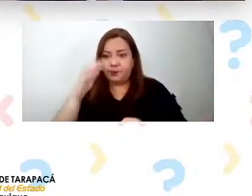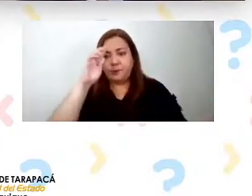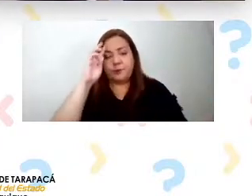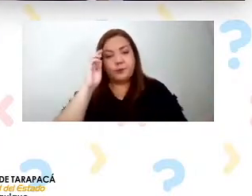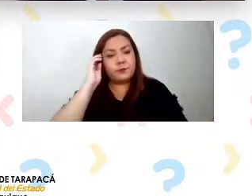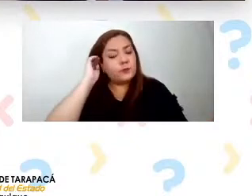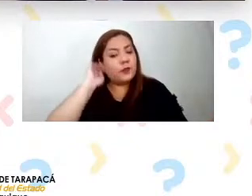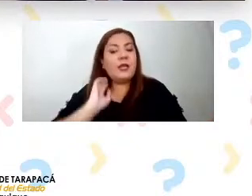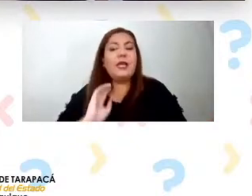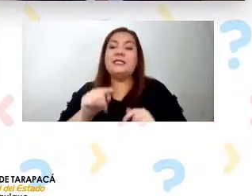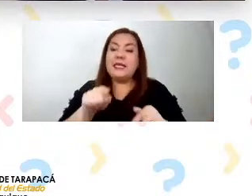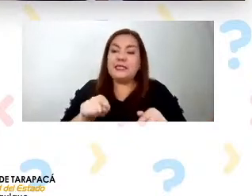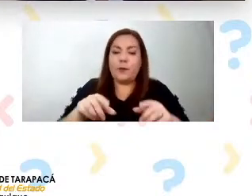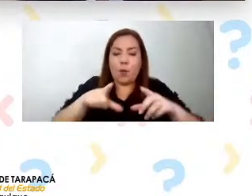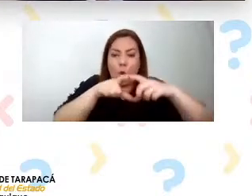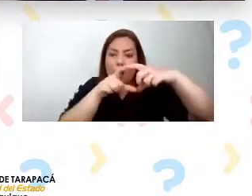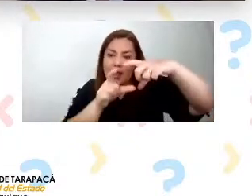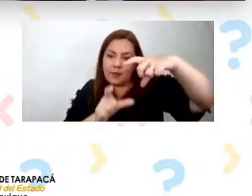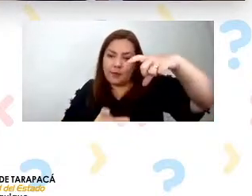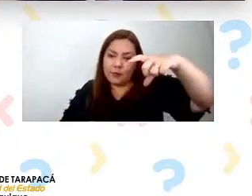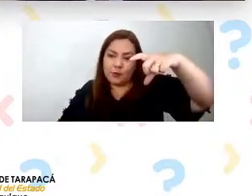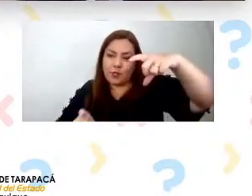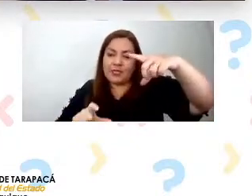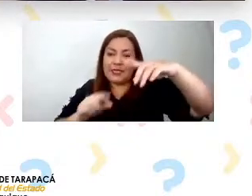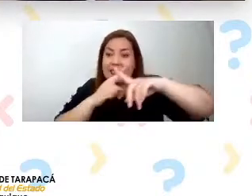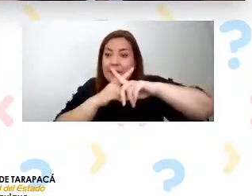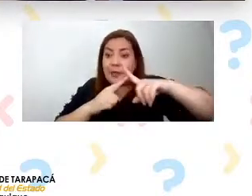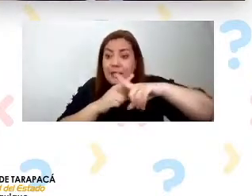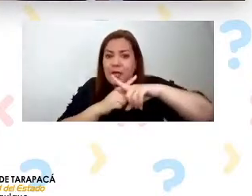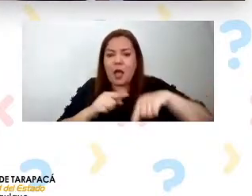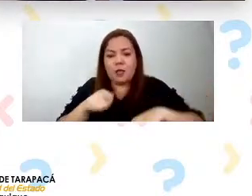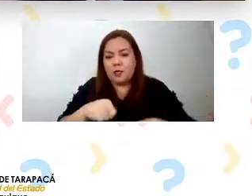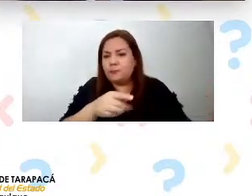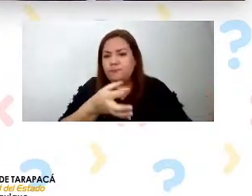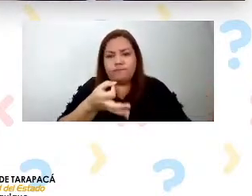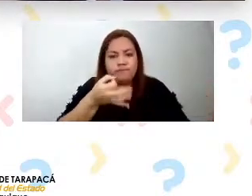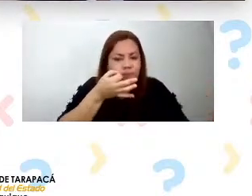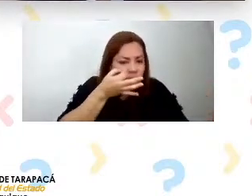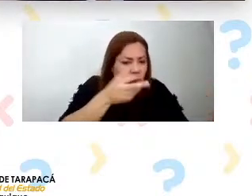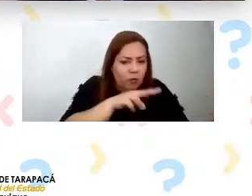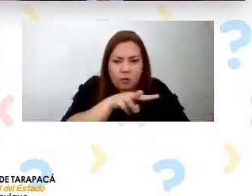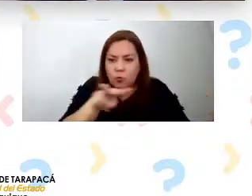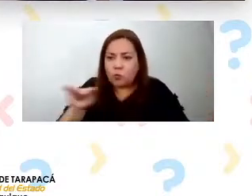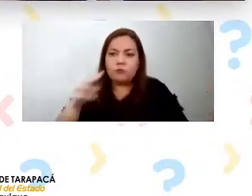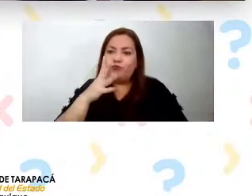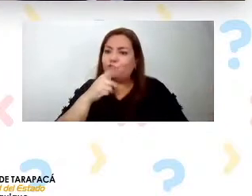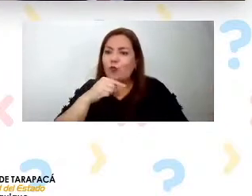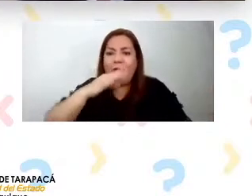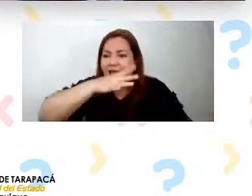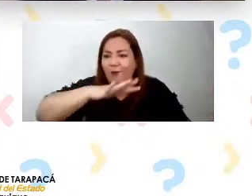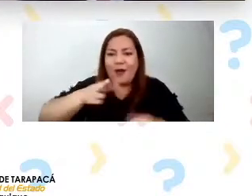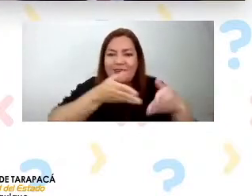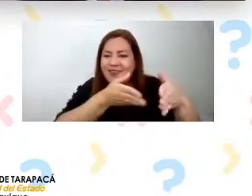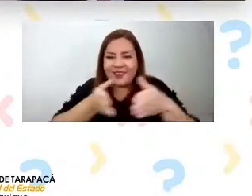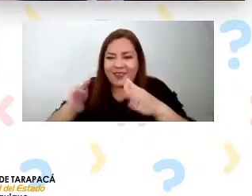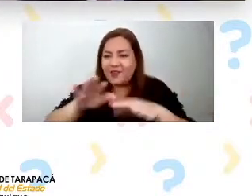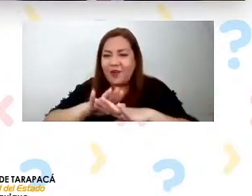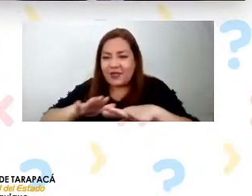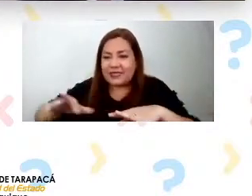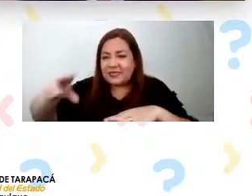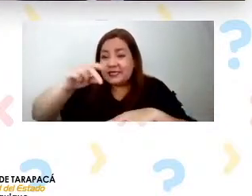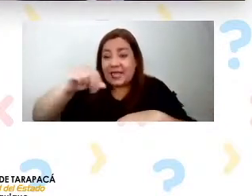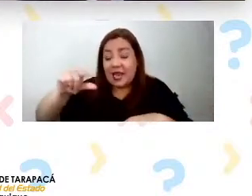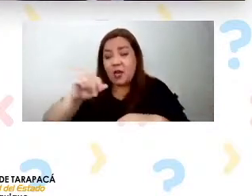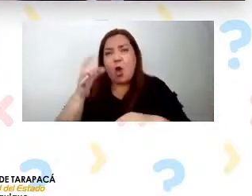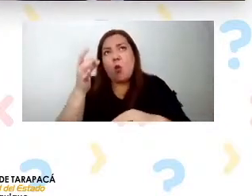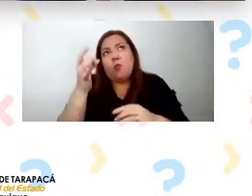en la depresión intermedia, acá no se pueden observar aguas superficiales, con excepciones, que es en el Salar de Yamara, donde están